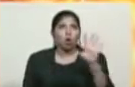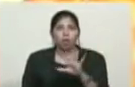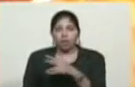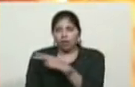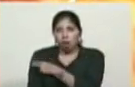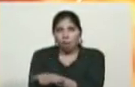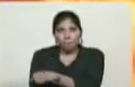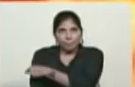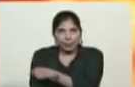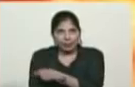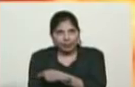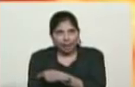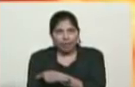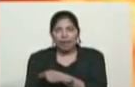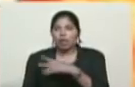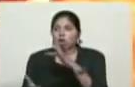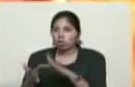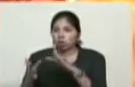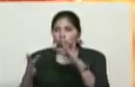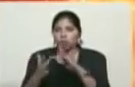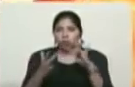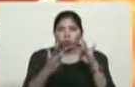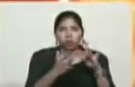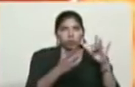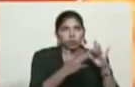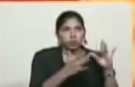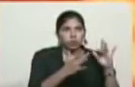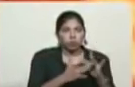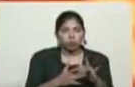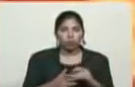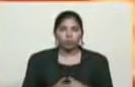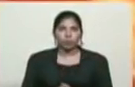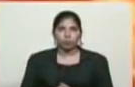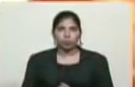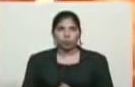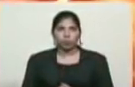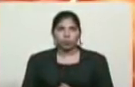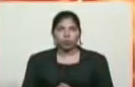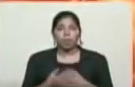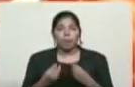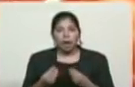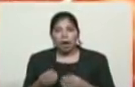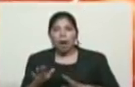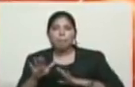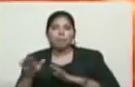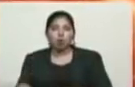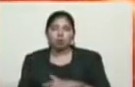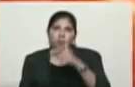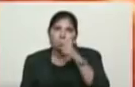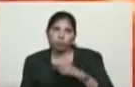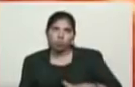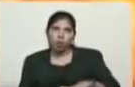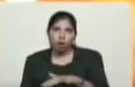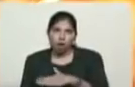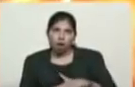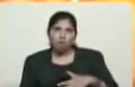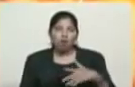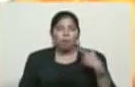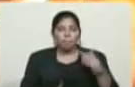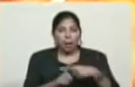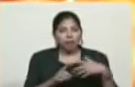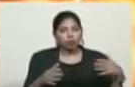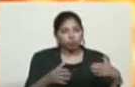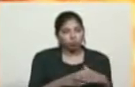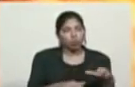con un trabajo conjunto un solo gobierno acompañando a nuestro pueblo en las fuerzas hermanas en el